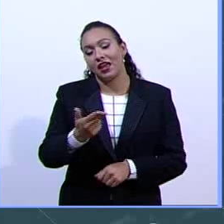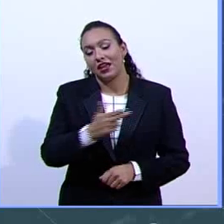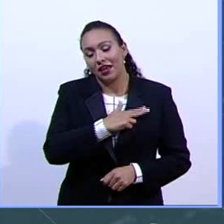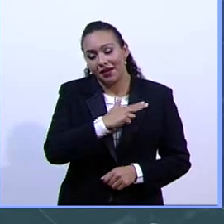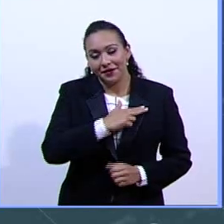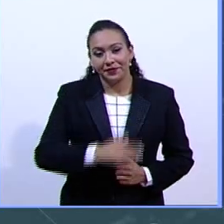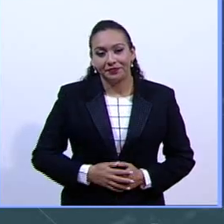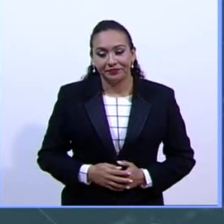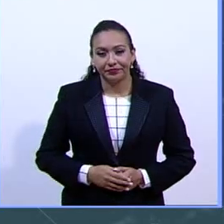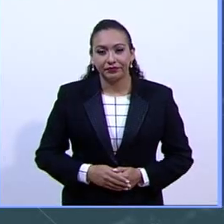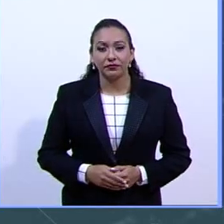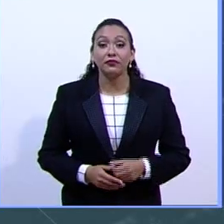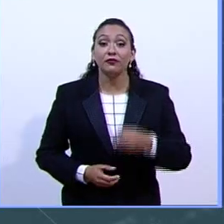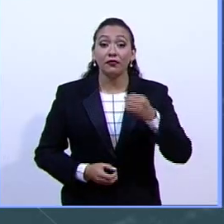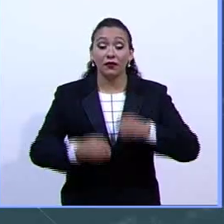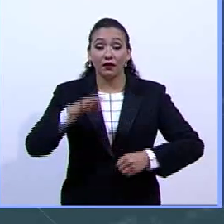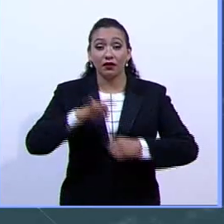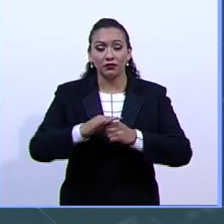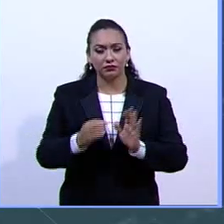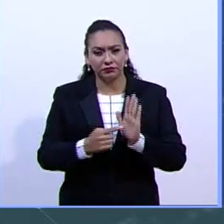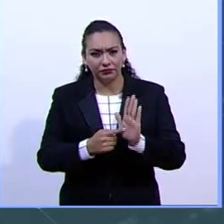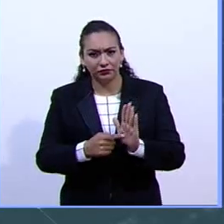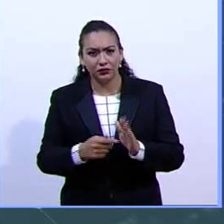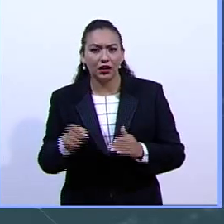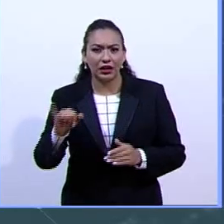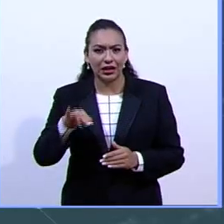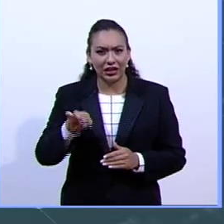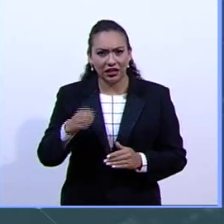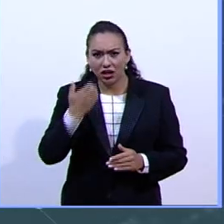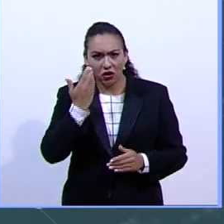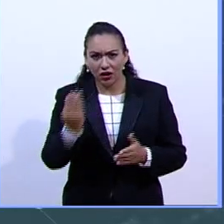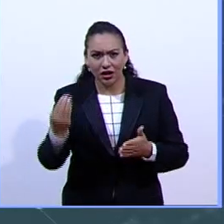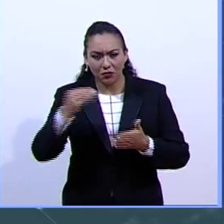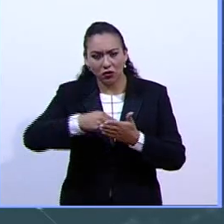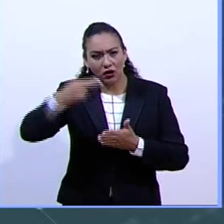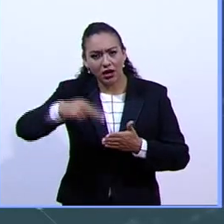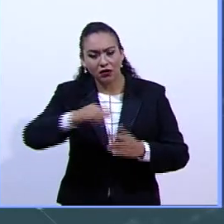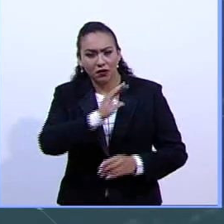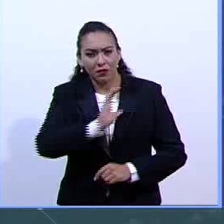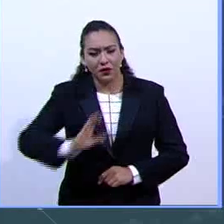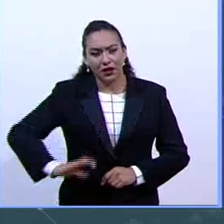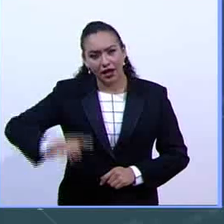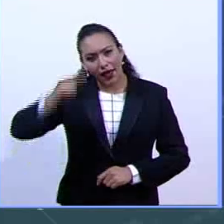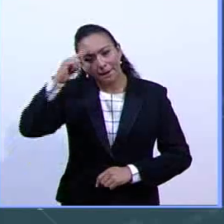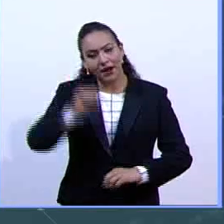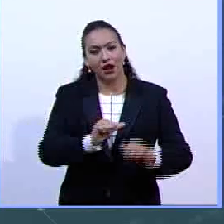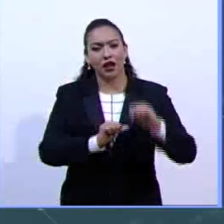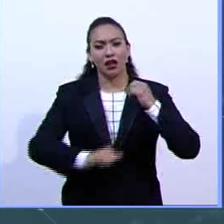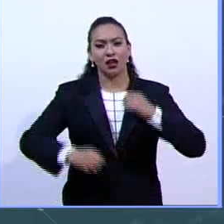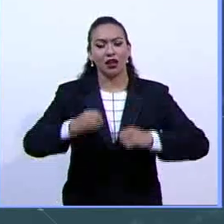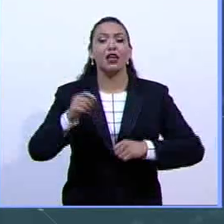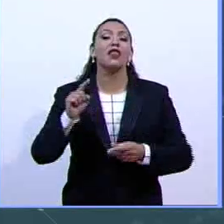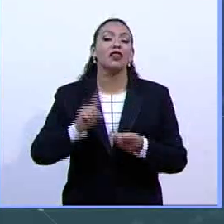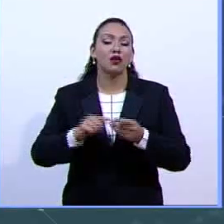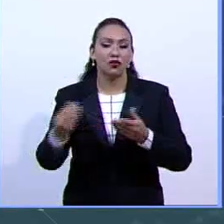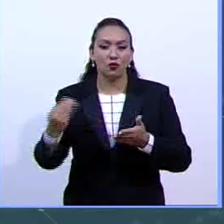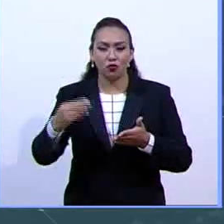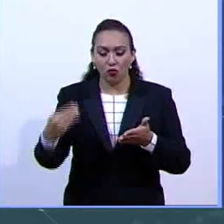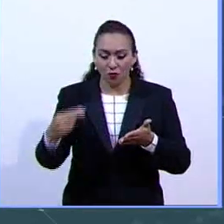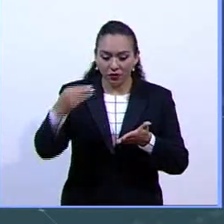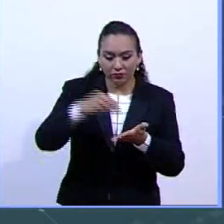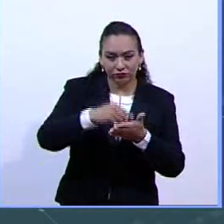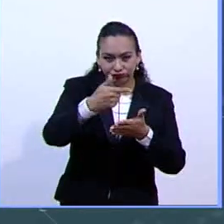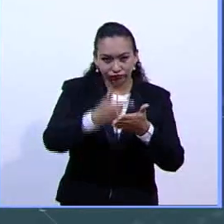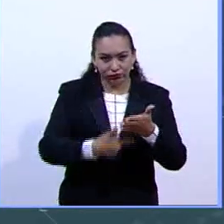El Tribunal Electoral confirmó la negativa del INE de incluir sobrenombres de candidatos a cargos judiciales en boletas